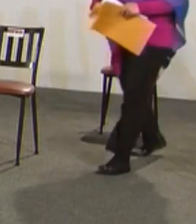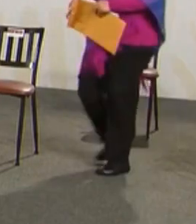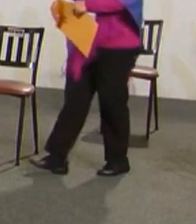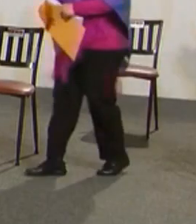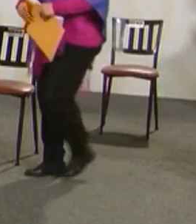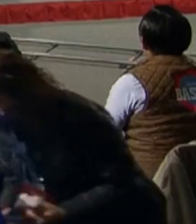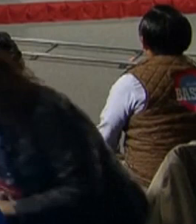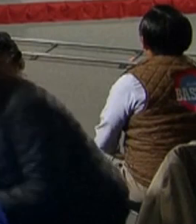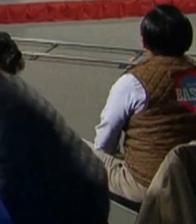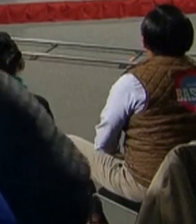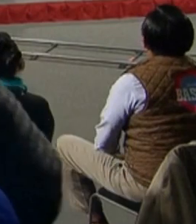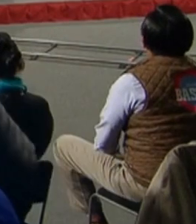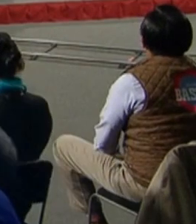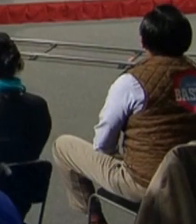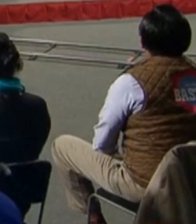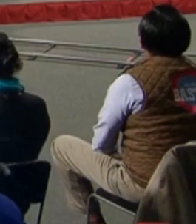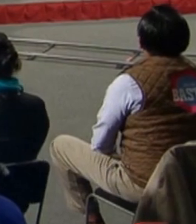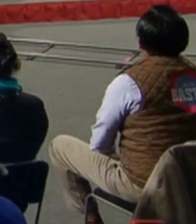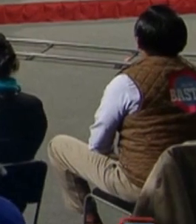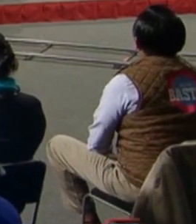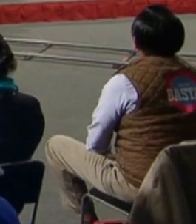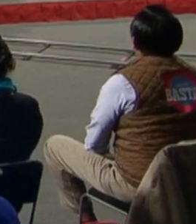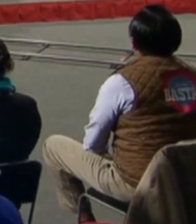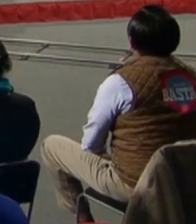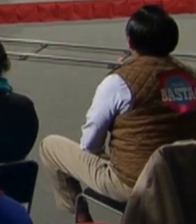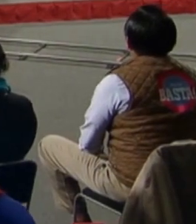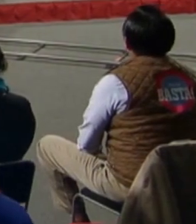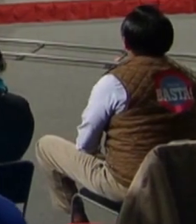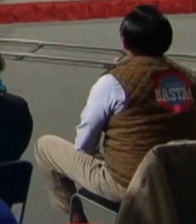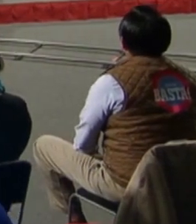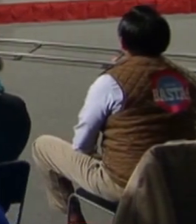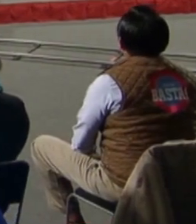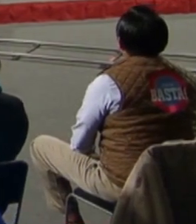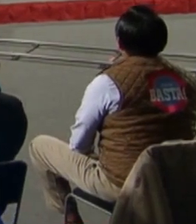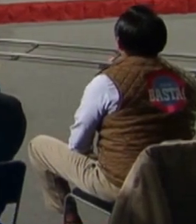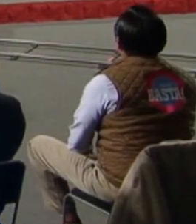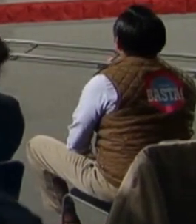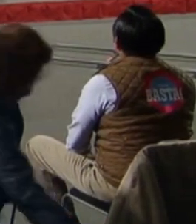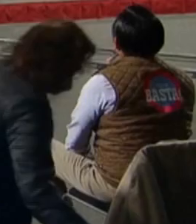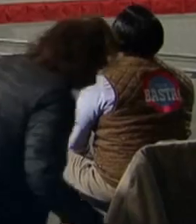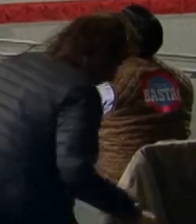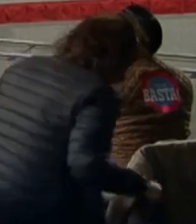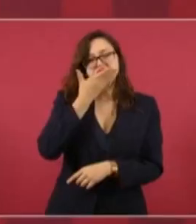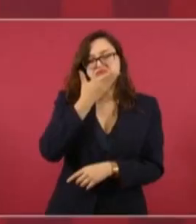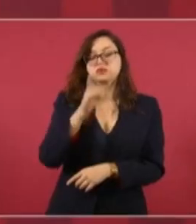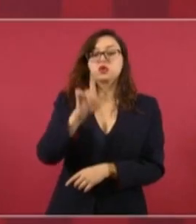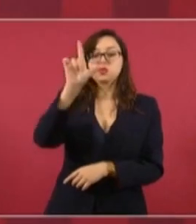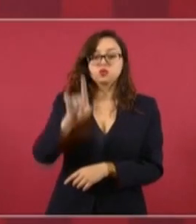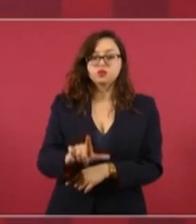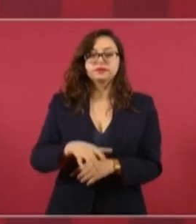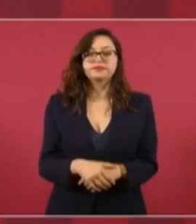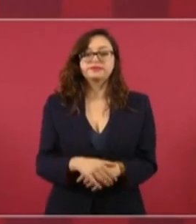restó importancia a las manifestaciones y descalificó las marchas, asegurando, entre otras cosas, que fue un striptease político